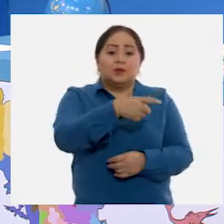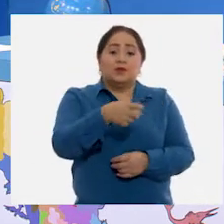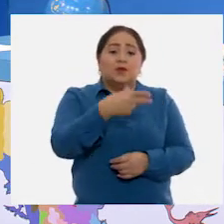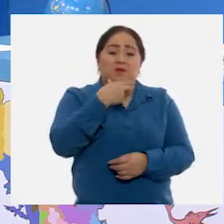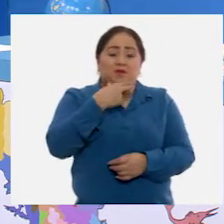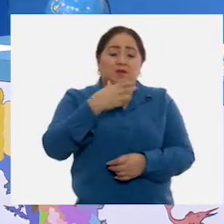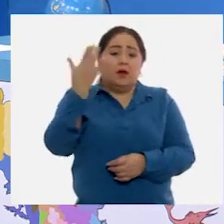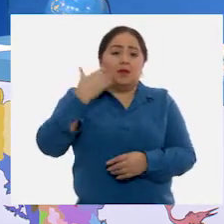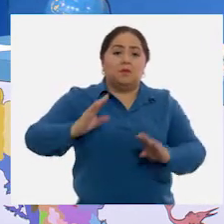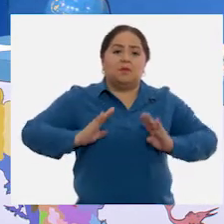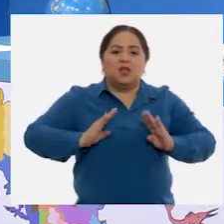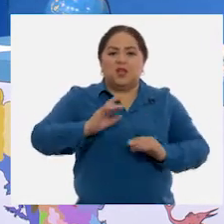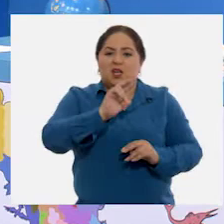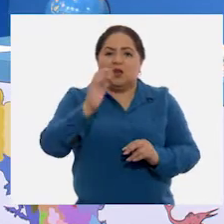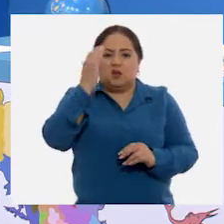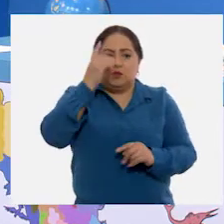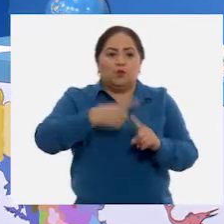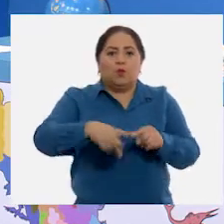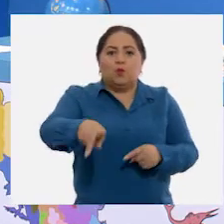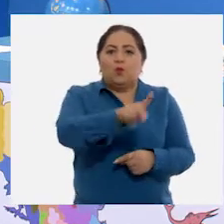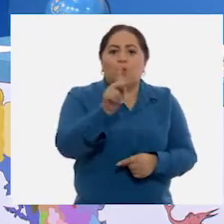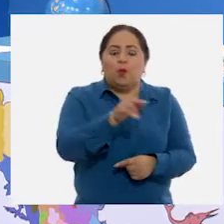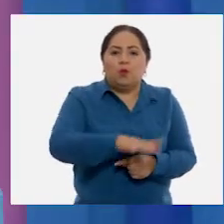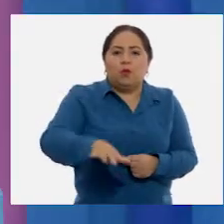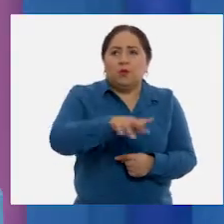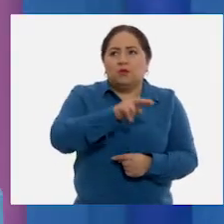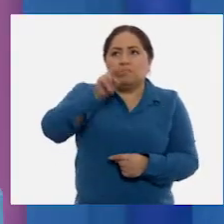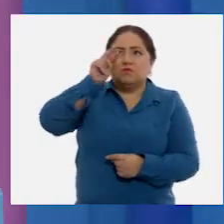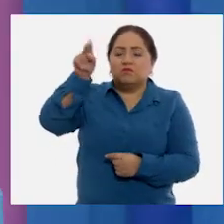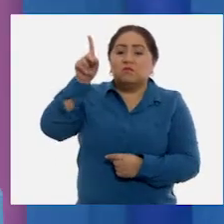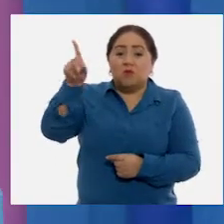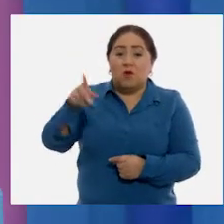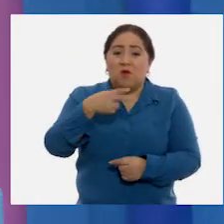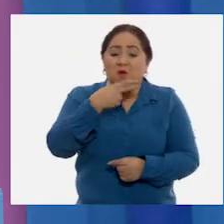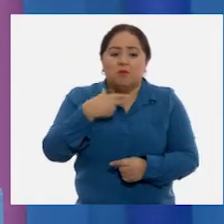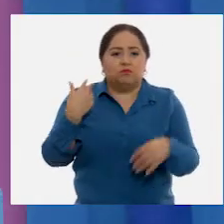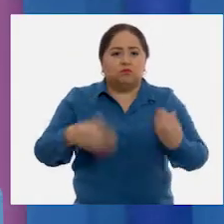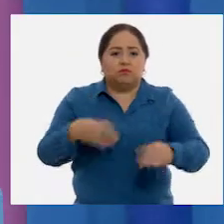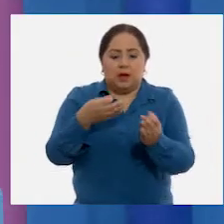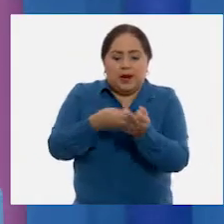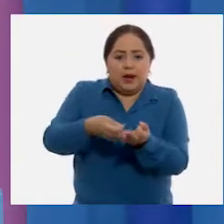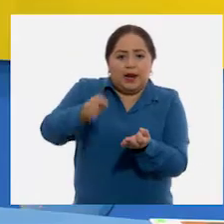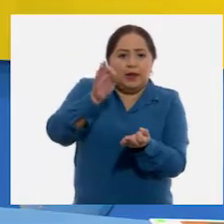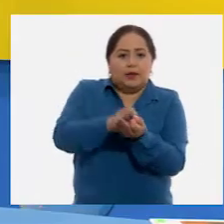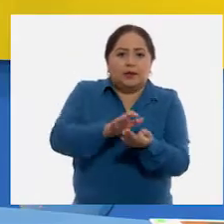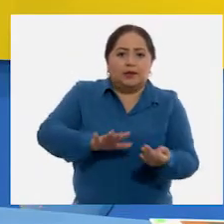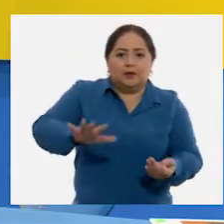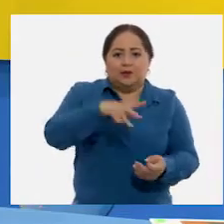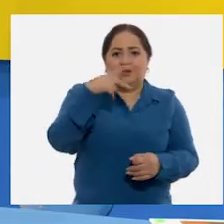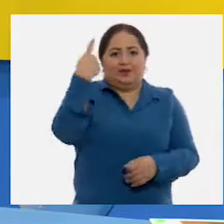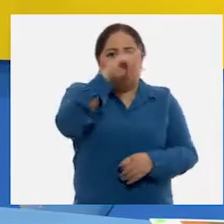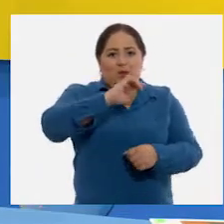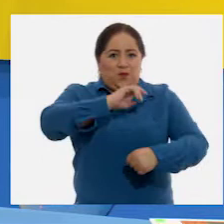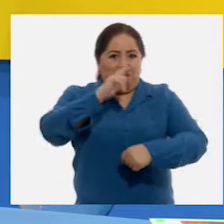militar reconocido por el pueblo y considerado un héroe nacional. Su prestigio, aunado al